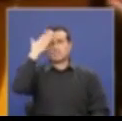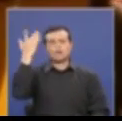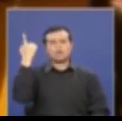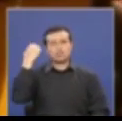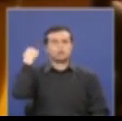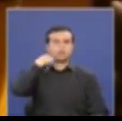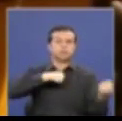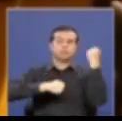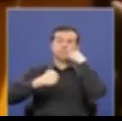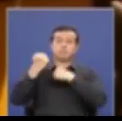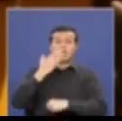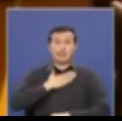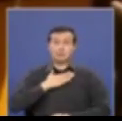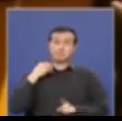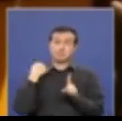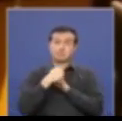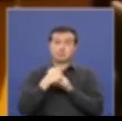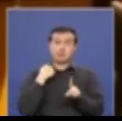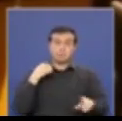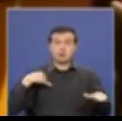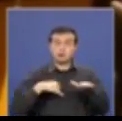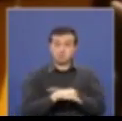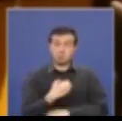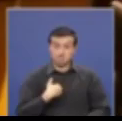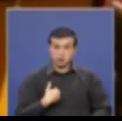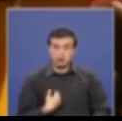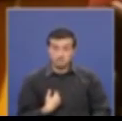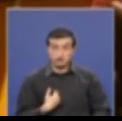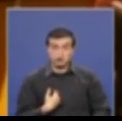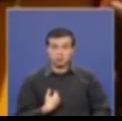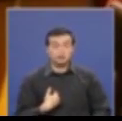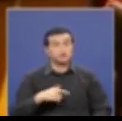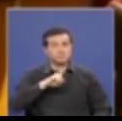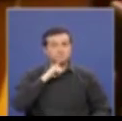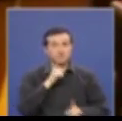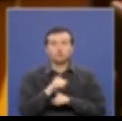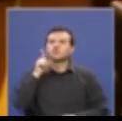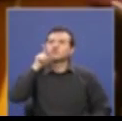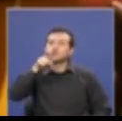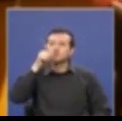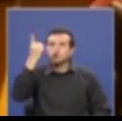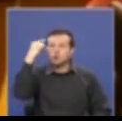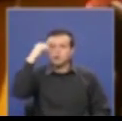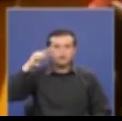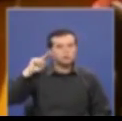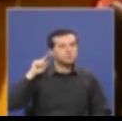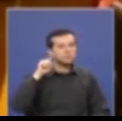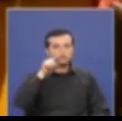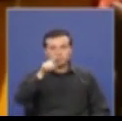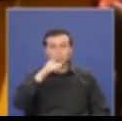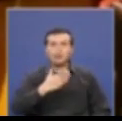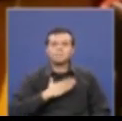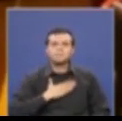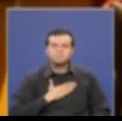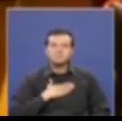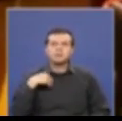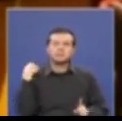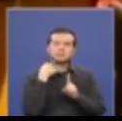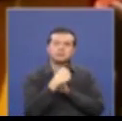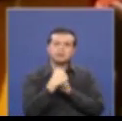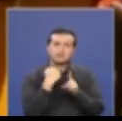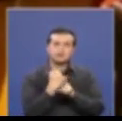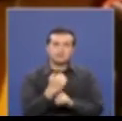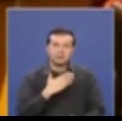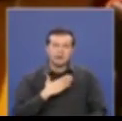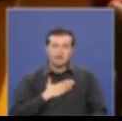tortura. A mí me violentaron sexualmente. Los de su gobierno. A mí me